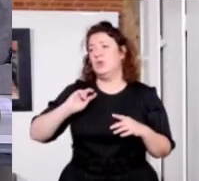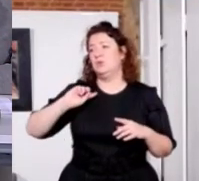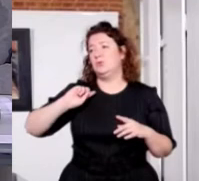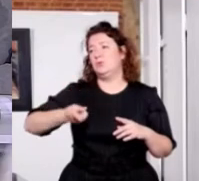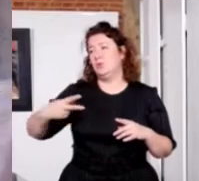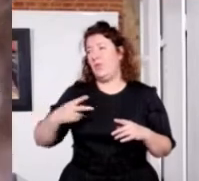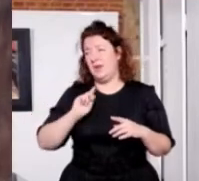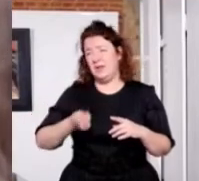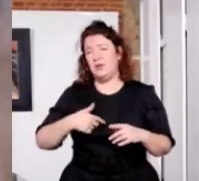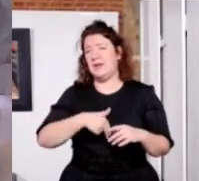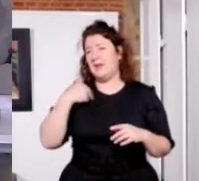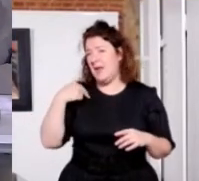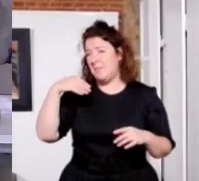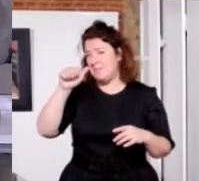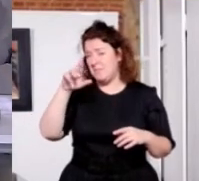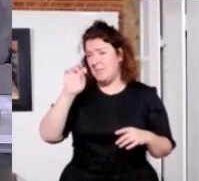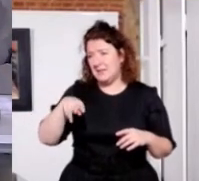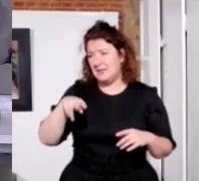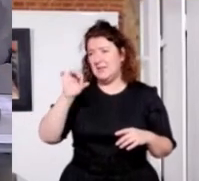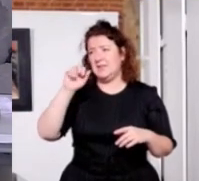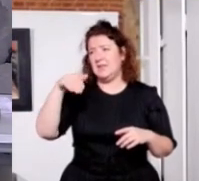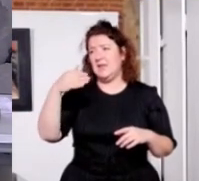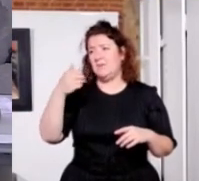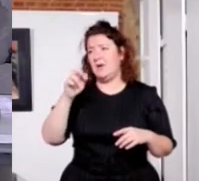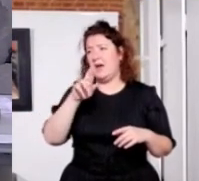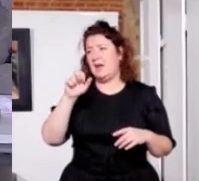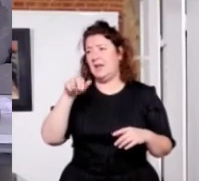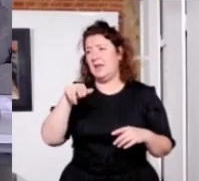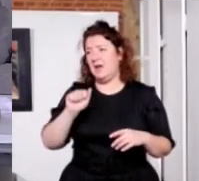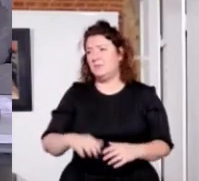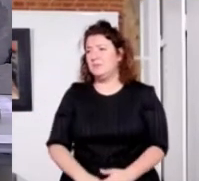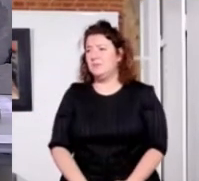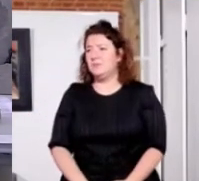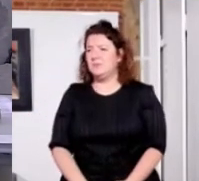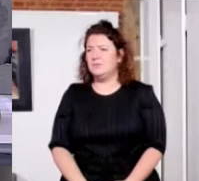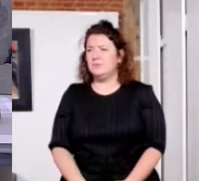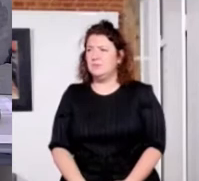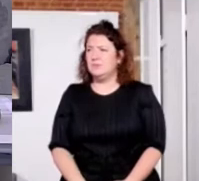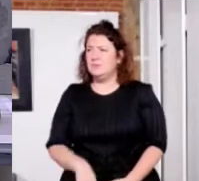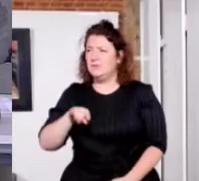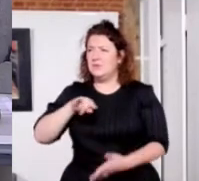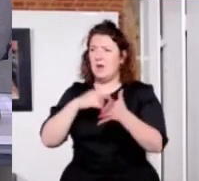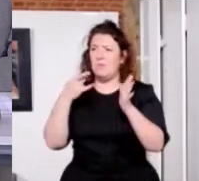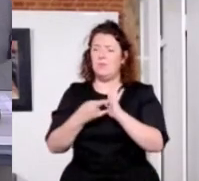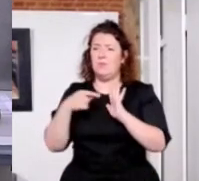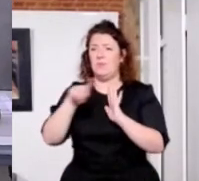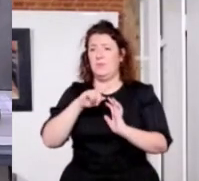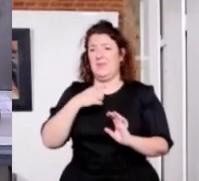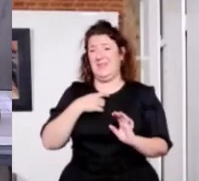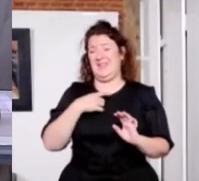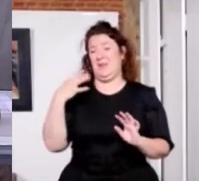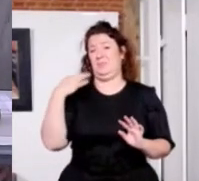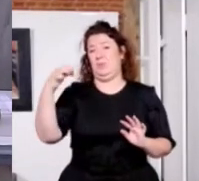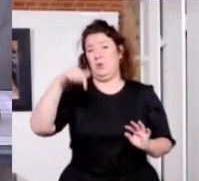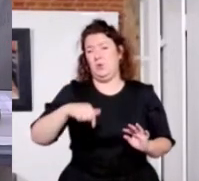Miguel Marchín Barrena. ¿Vale? Este proyecto de la Volunteca que nos convoca hoy es un